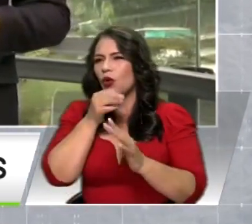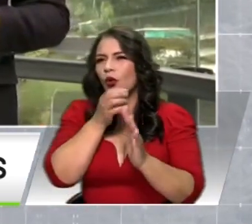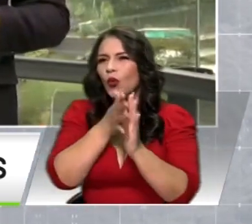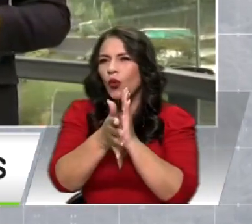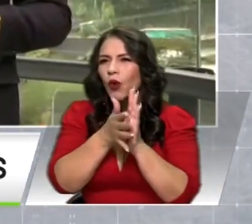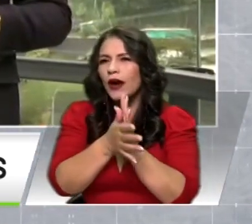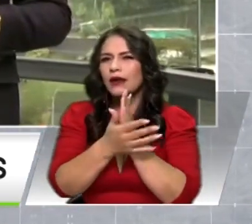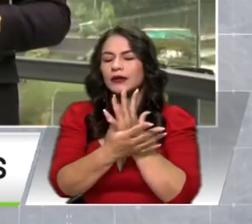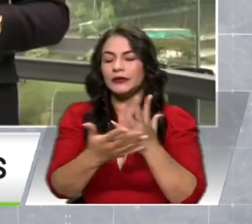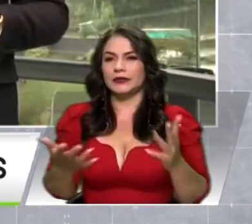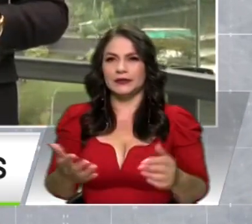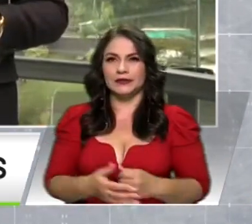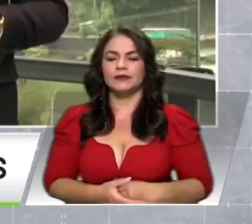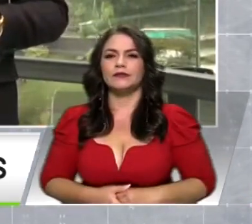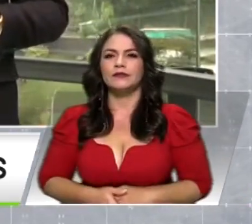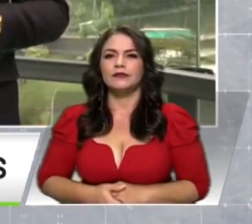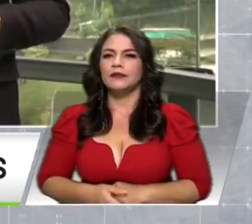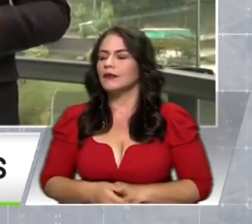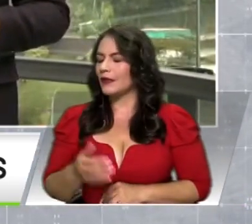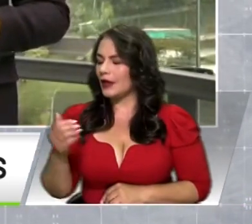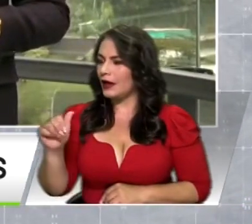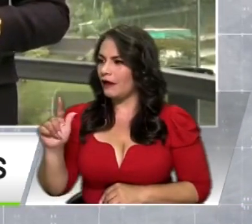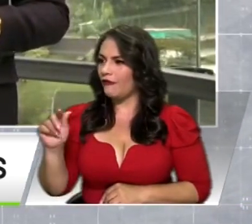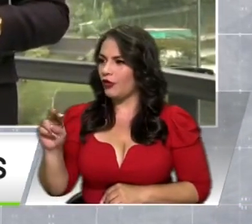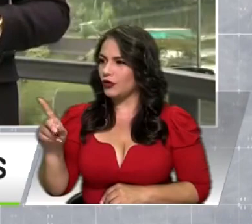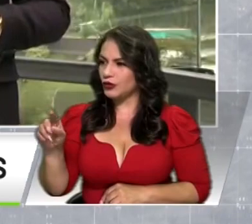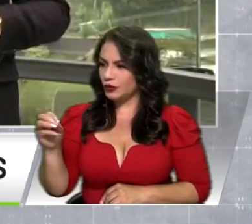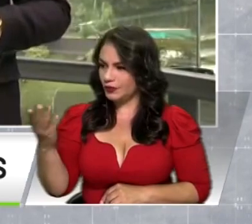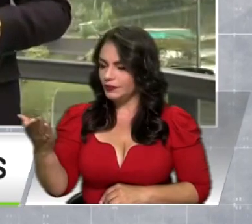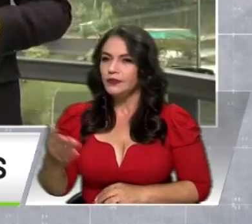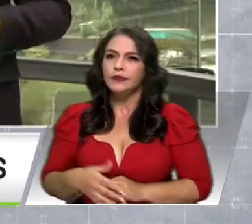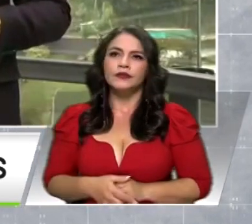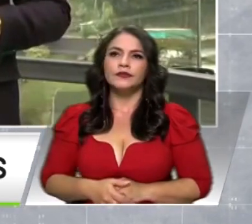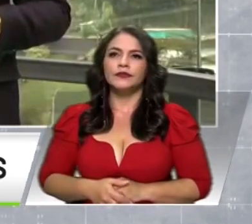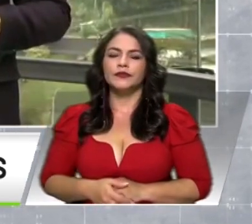hoy sucedió aquí. Alfonso, ¿qué pasa a esta hora?